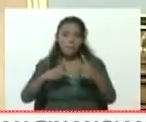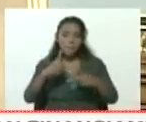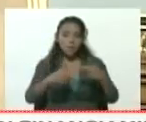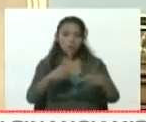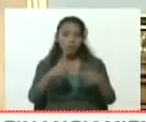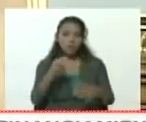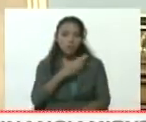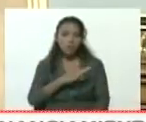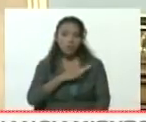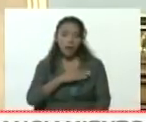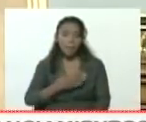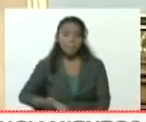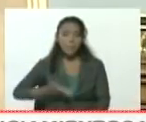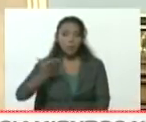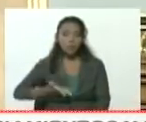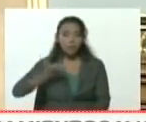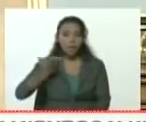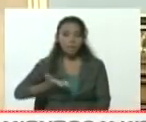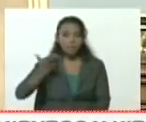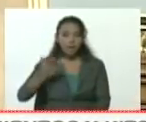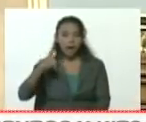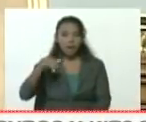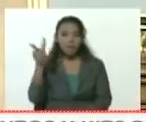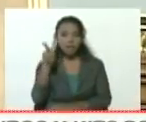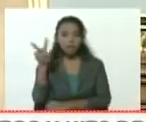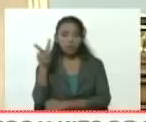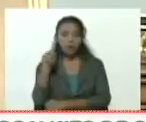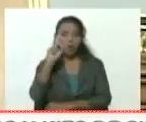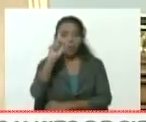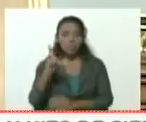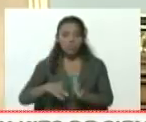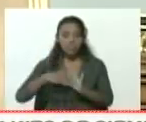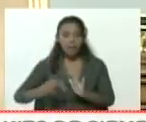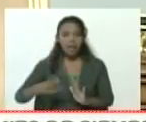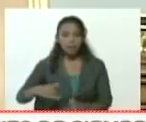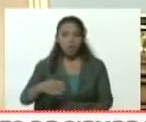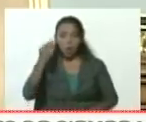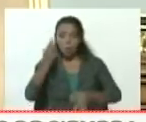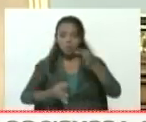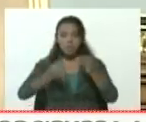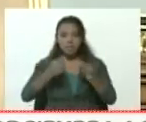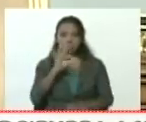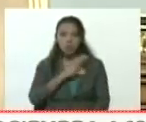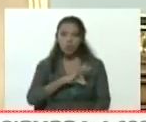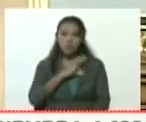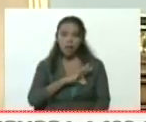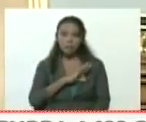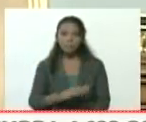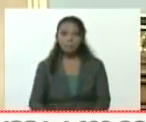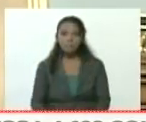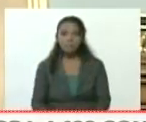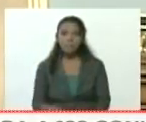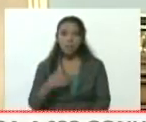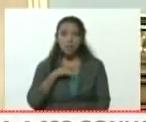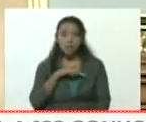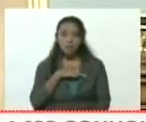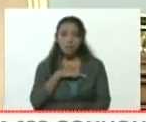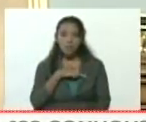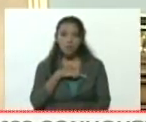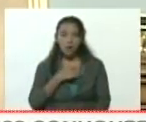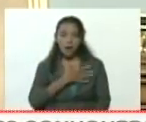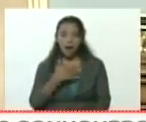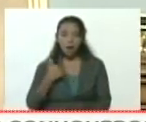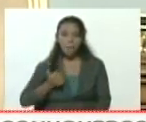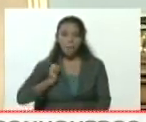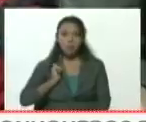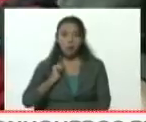fundamental establecido en nuestra Constitución como un derecho de justicia social. Y para nosotros, y quiero aprovechar la